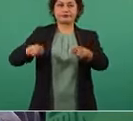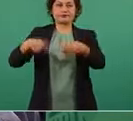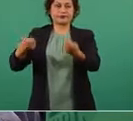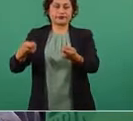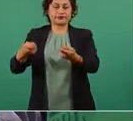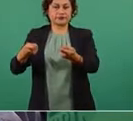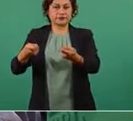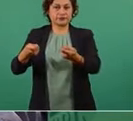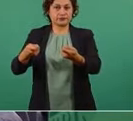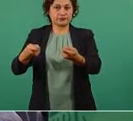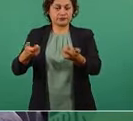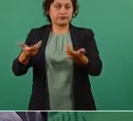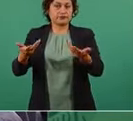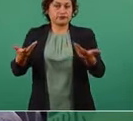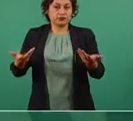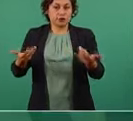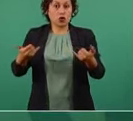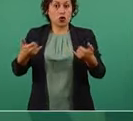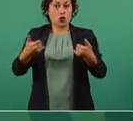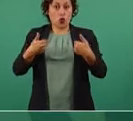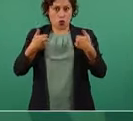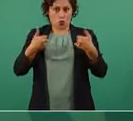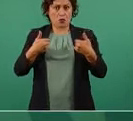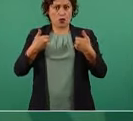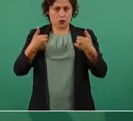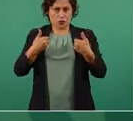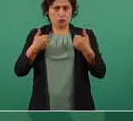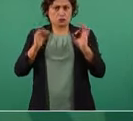Jóvenes preparados,